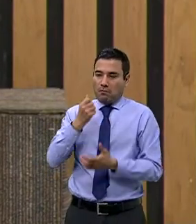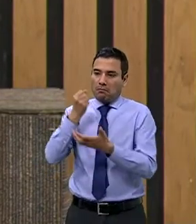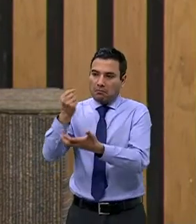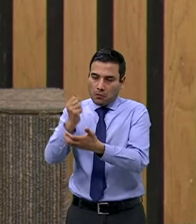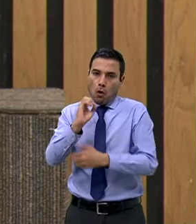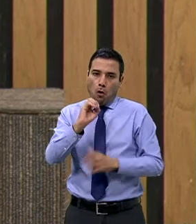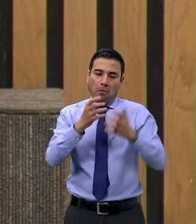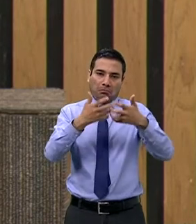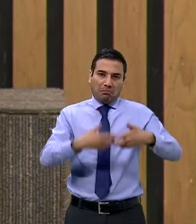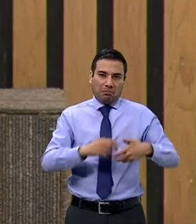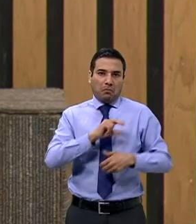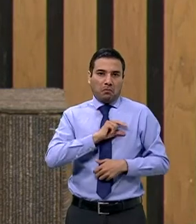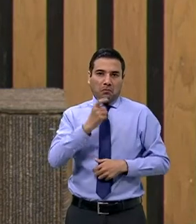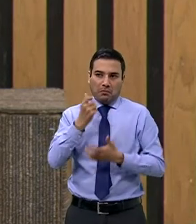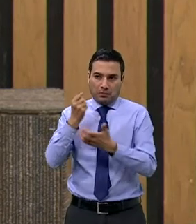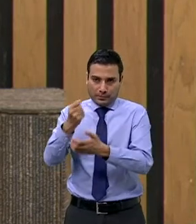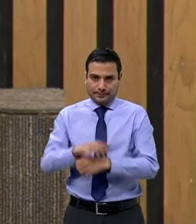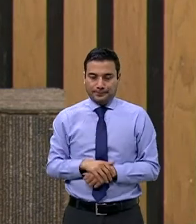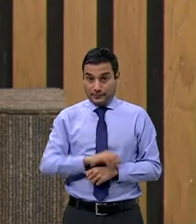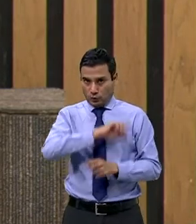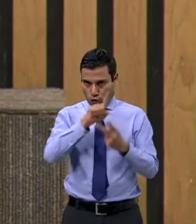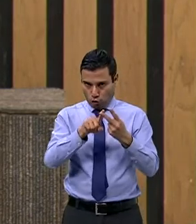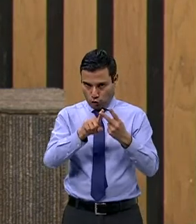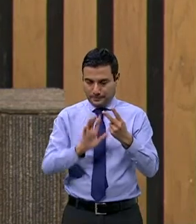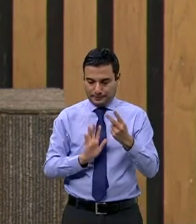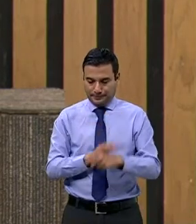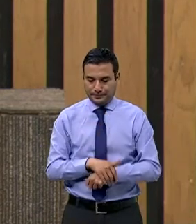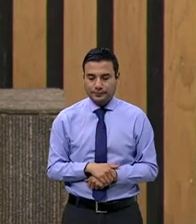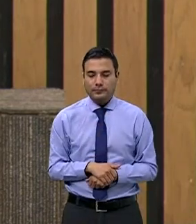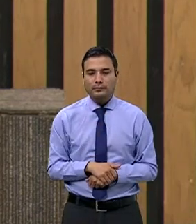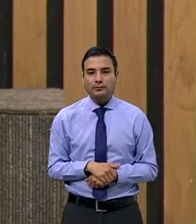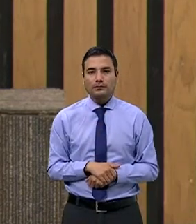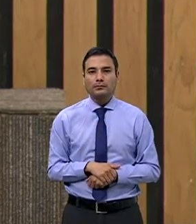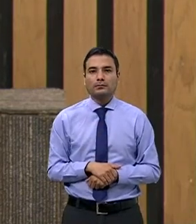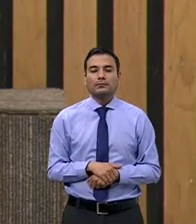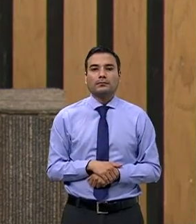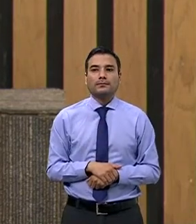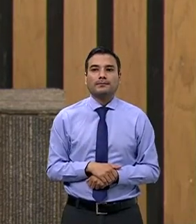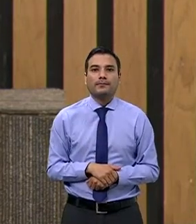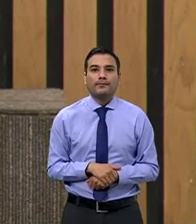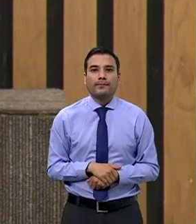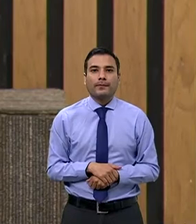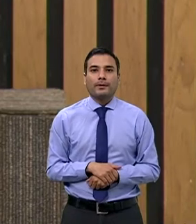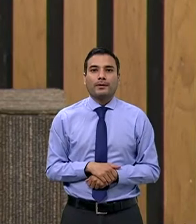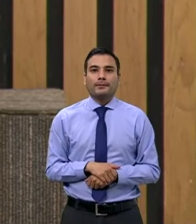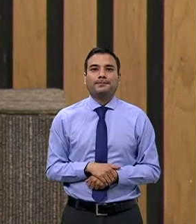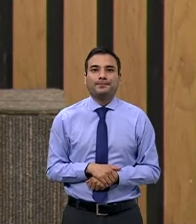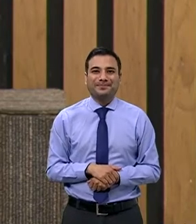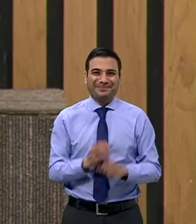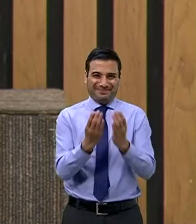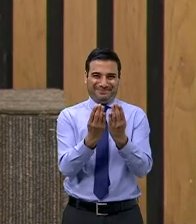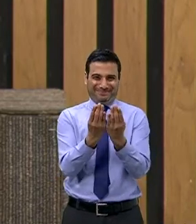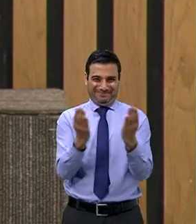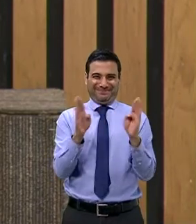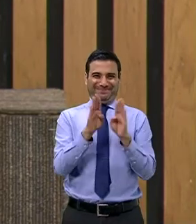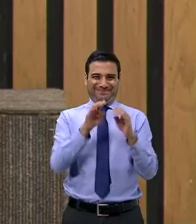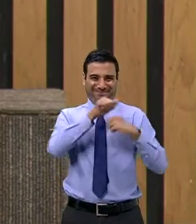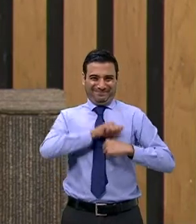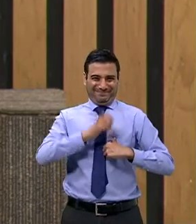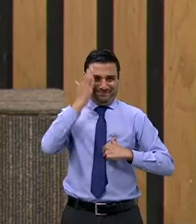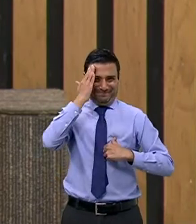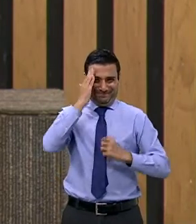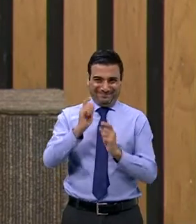electivo el segundo punto es los funcionarios de casilla que si bien fueron seleccionados e